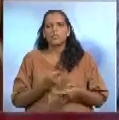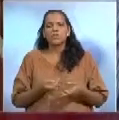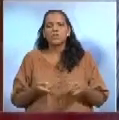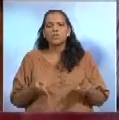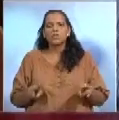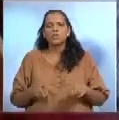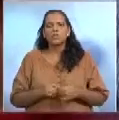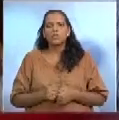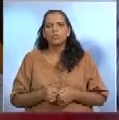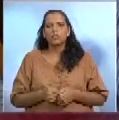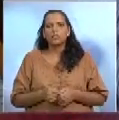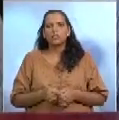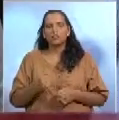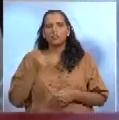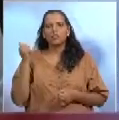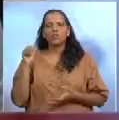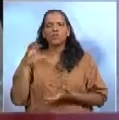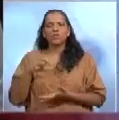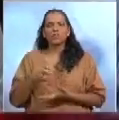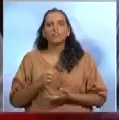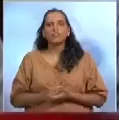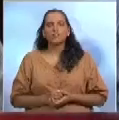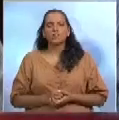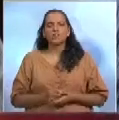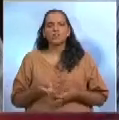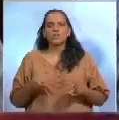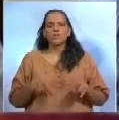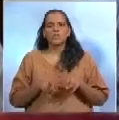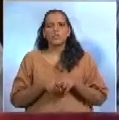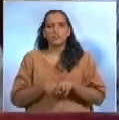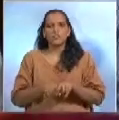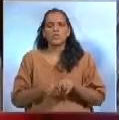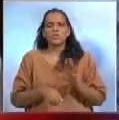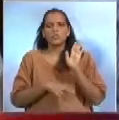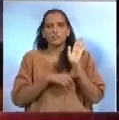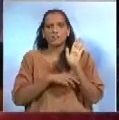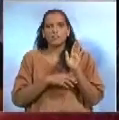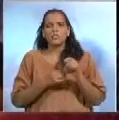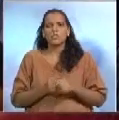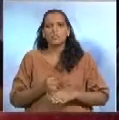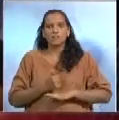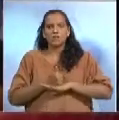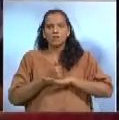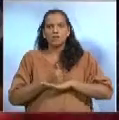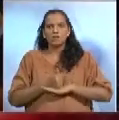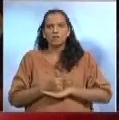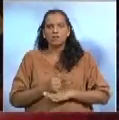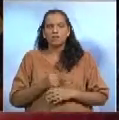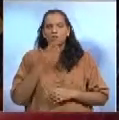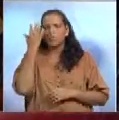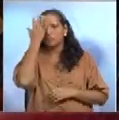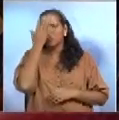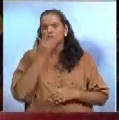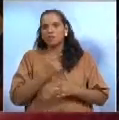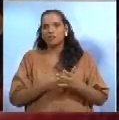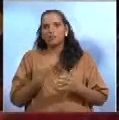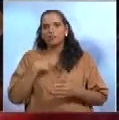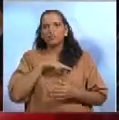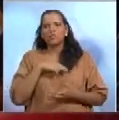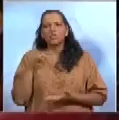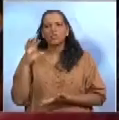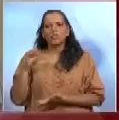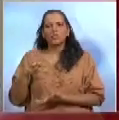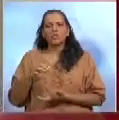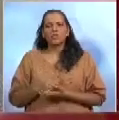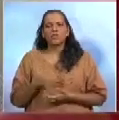por supuesto y otras. Destacó la unión y el compromiso que existe entre las autoridades de Esmeraldas para que nuestra